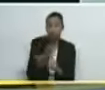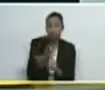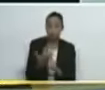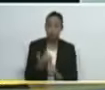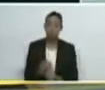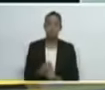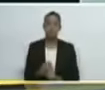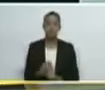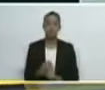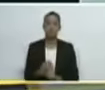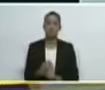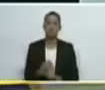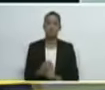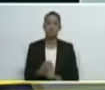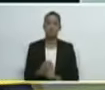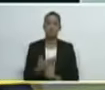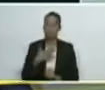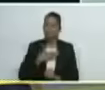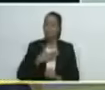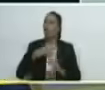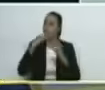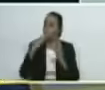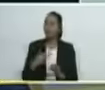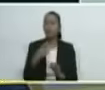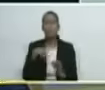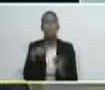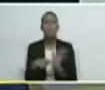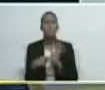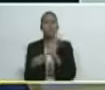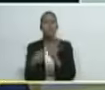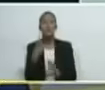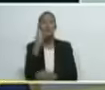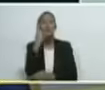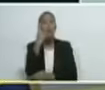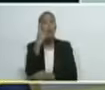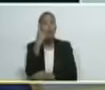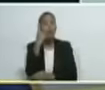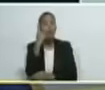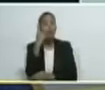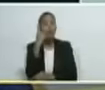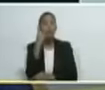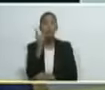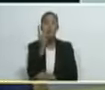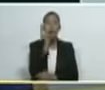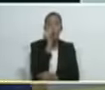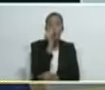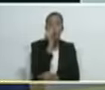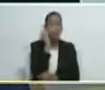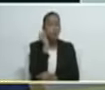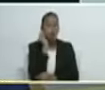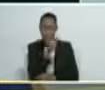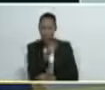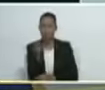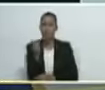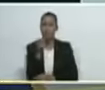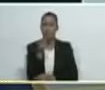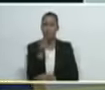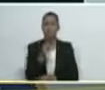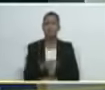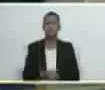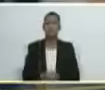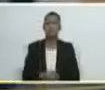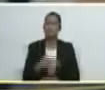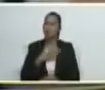y estoy en condiciones de decirle una cosa. Hombre y mujer de a pie,